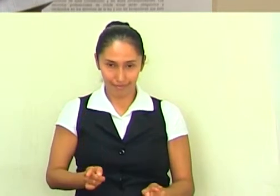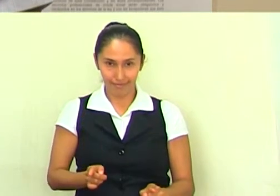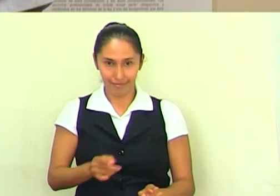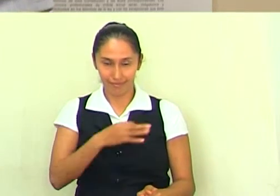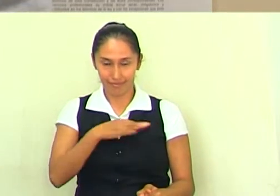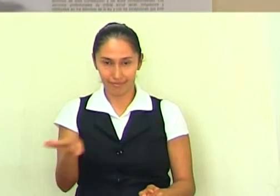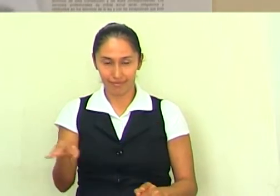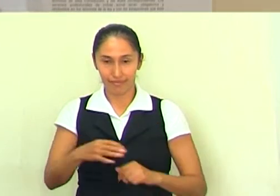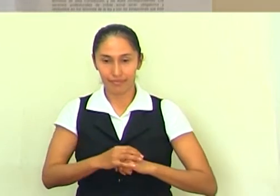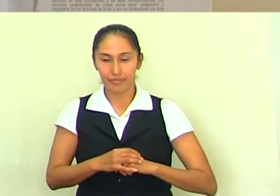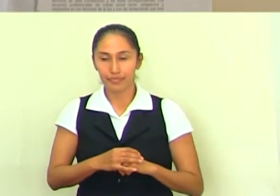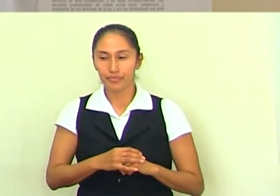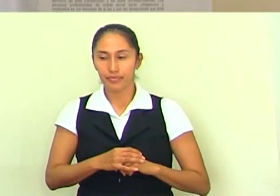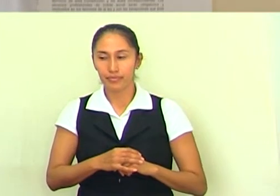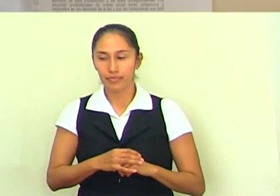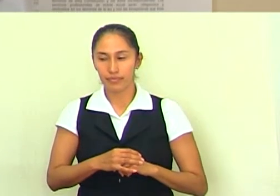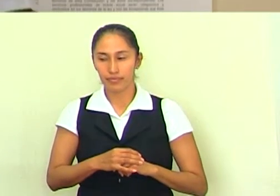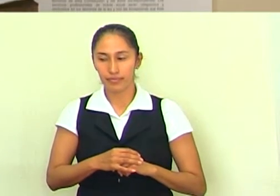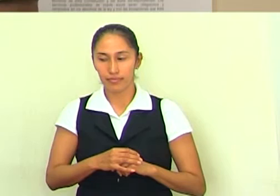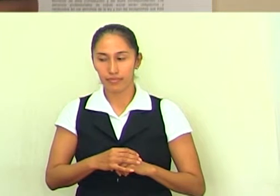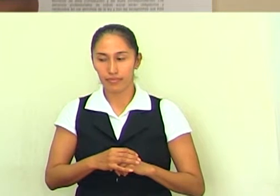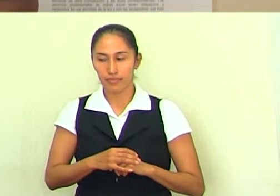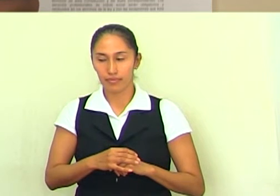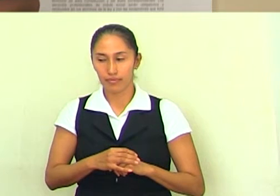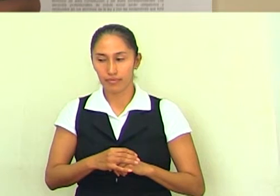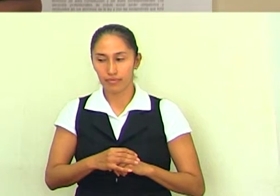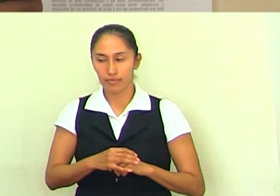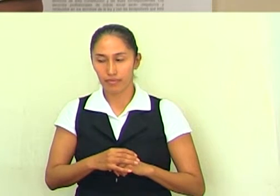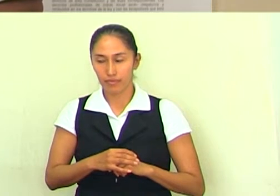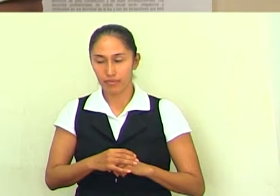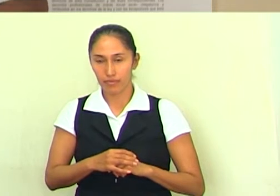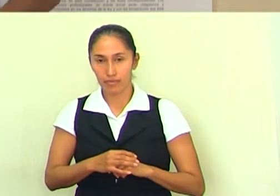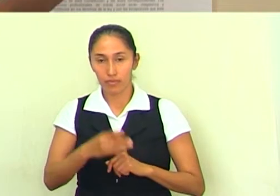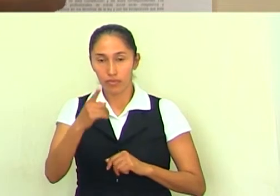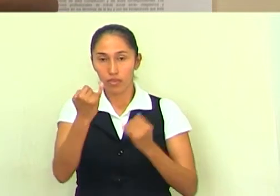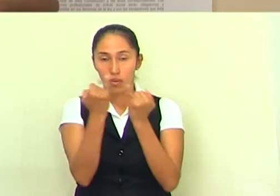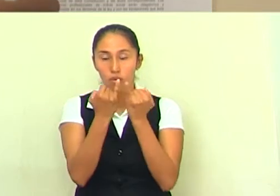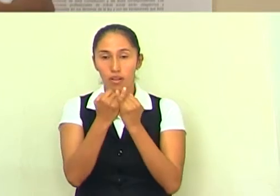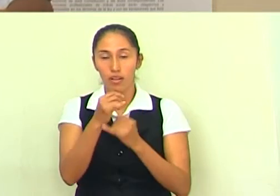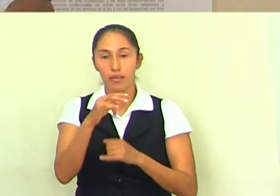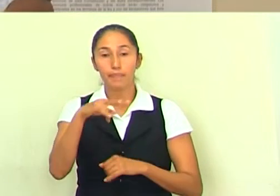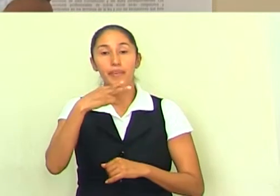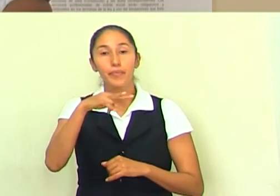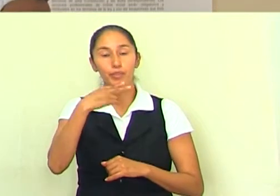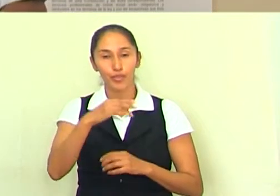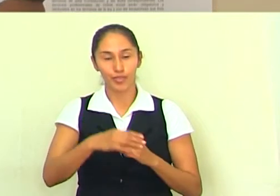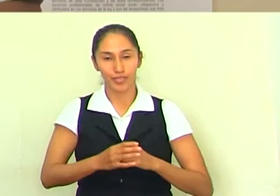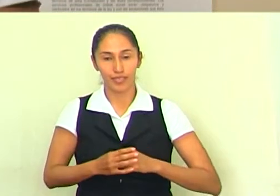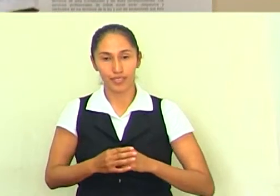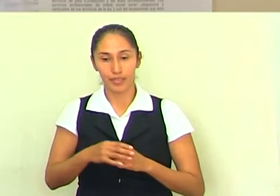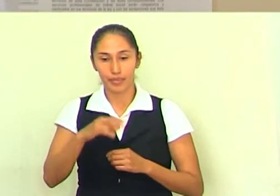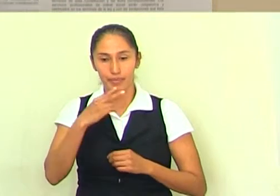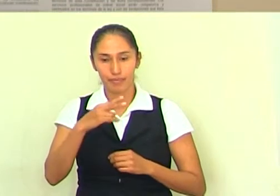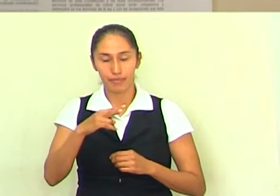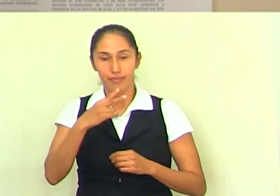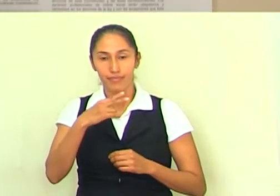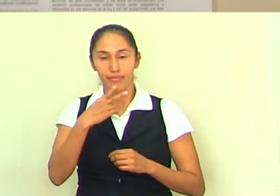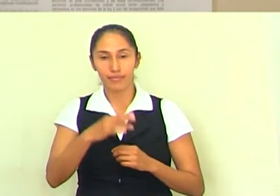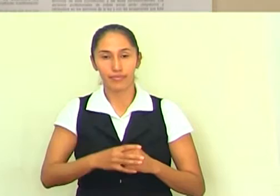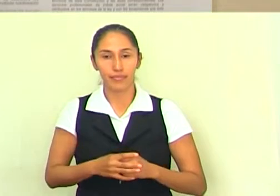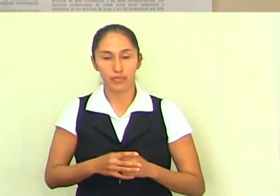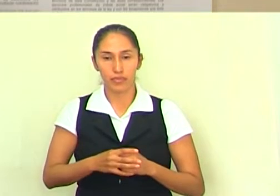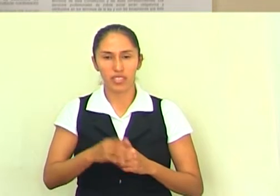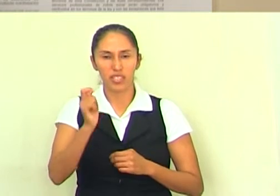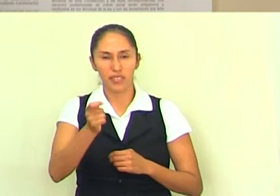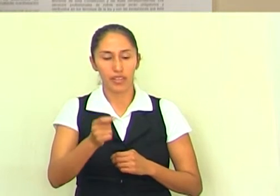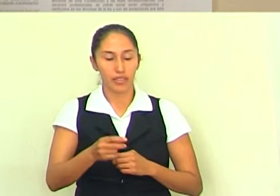importante, que empieces a ubicar los verbos, las acciones que deben